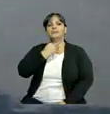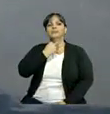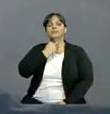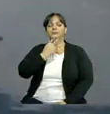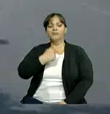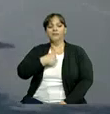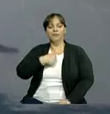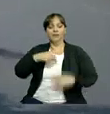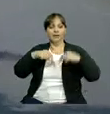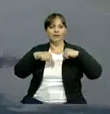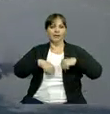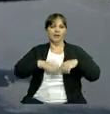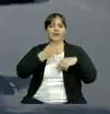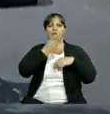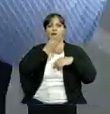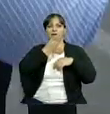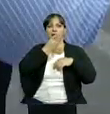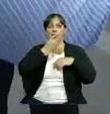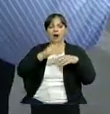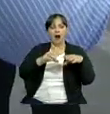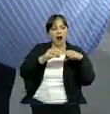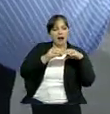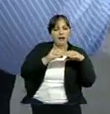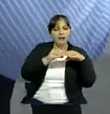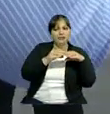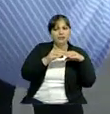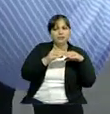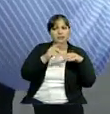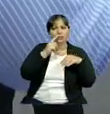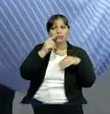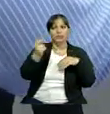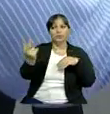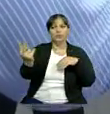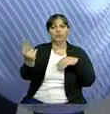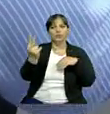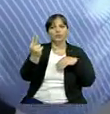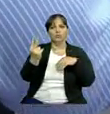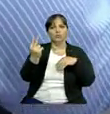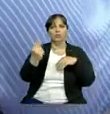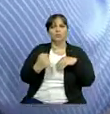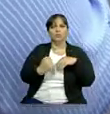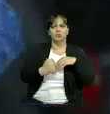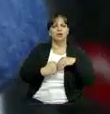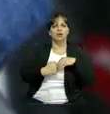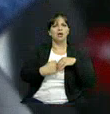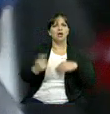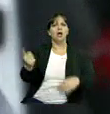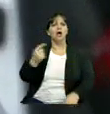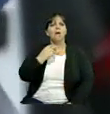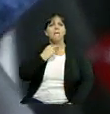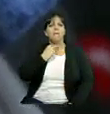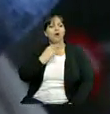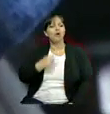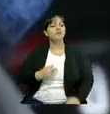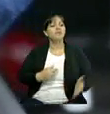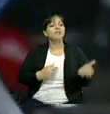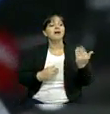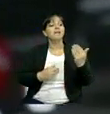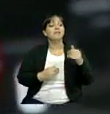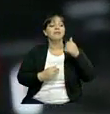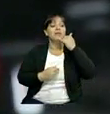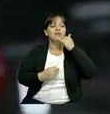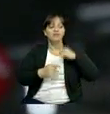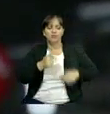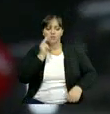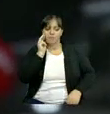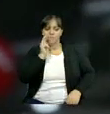llegaron 22 personas 2 sujetos el más bajo me puso el arma a la cabeza parece que nos tenían plenamente estudiados porque vino